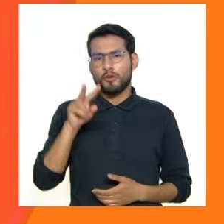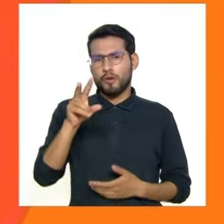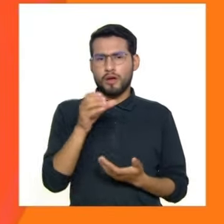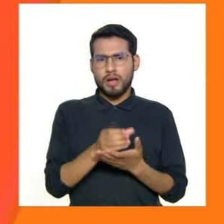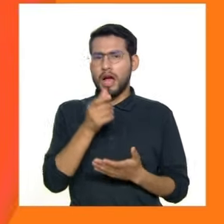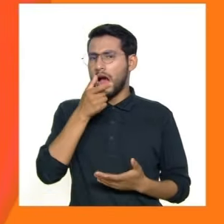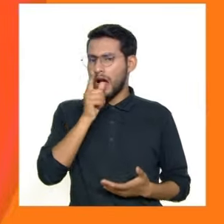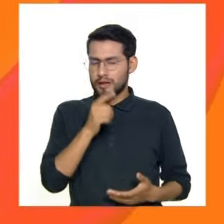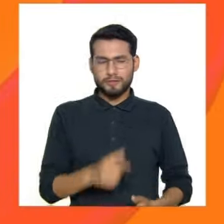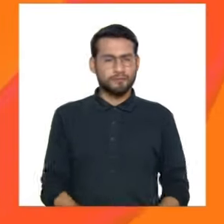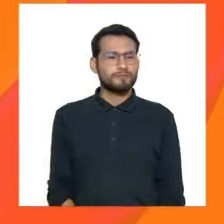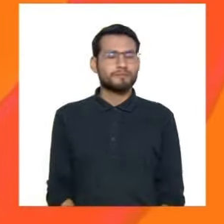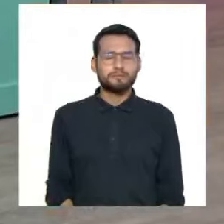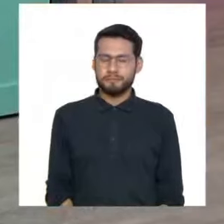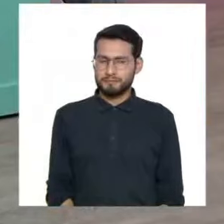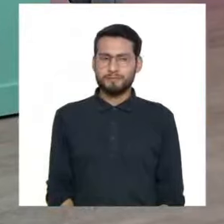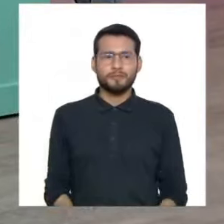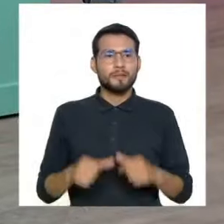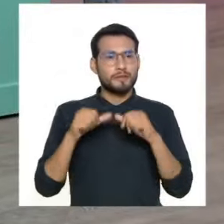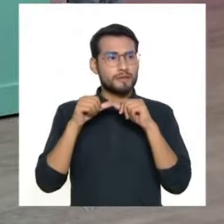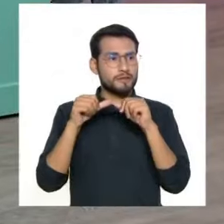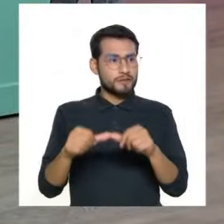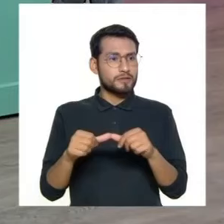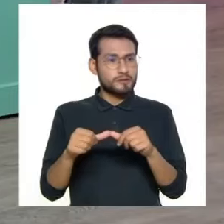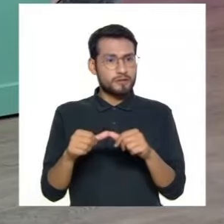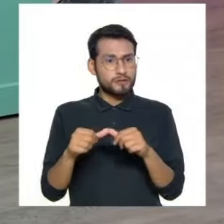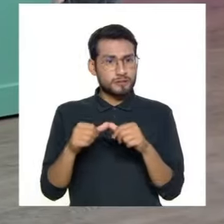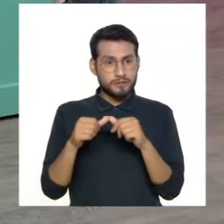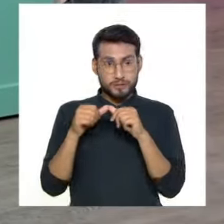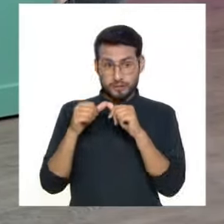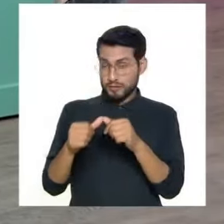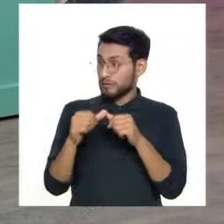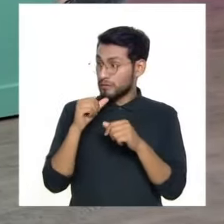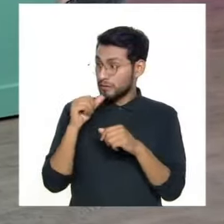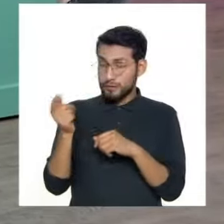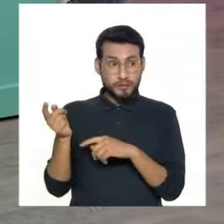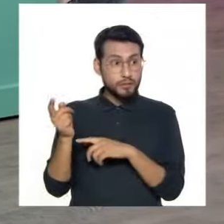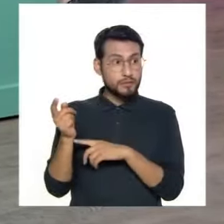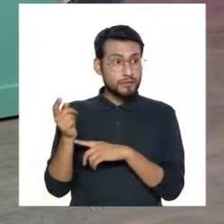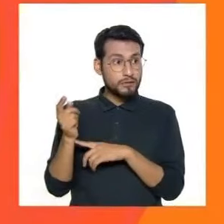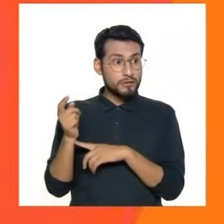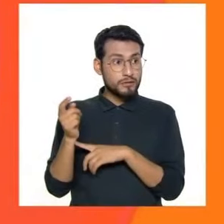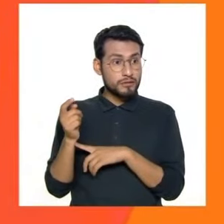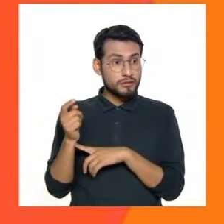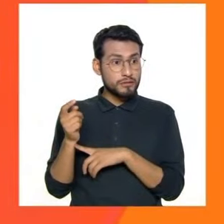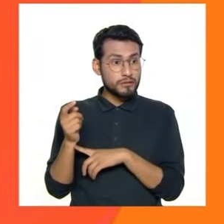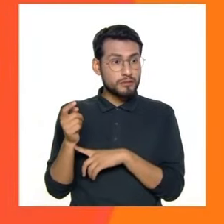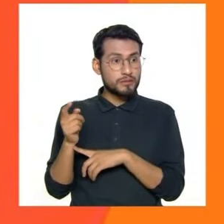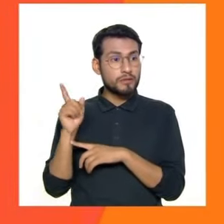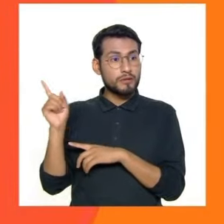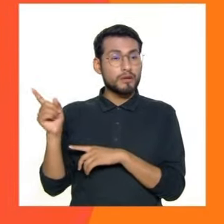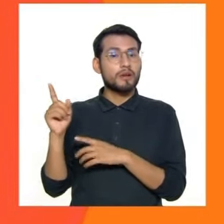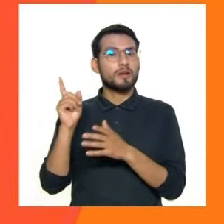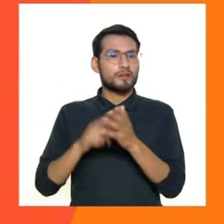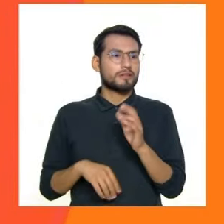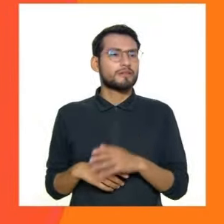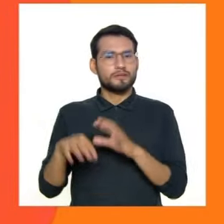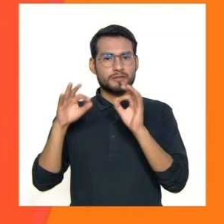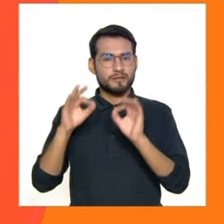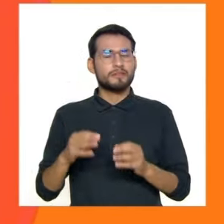tacitas de agua sigue para la huancaína sigue sigue para la huancaína Sí huancaína todavía receta claro Okay qué viene con la huancaína Ahí